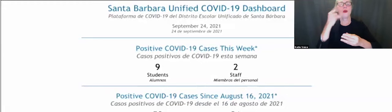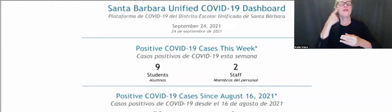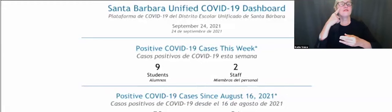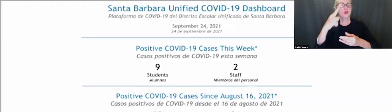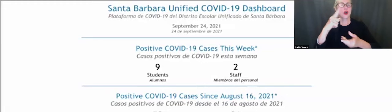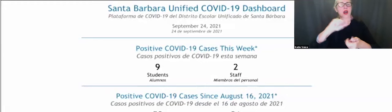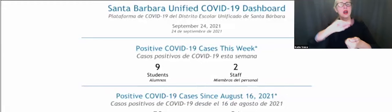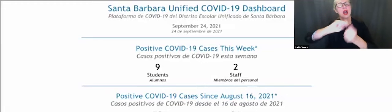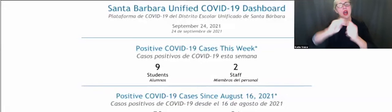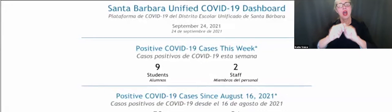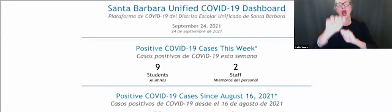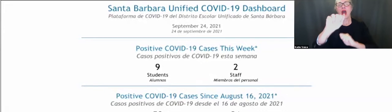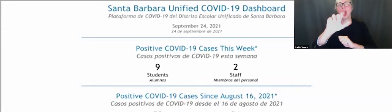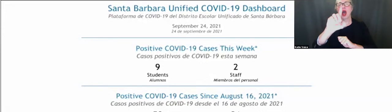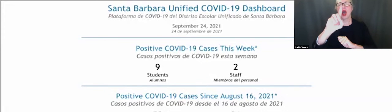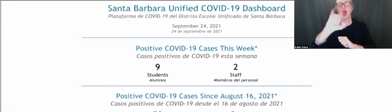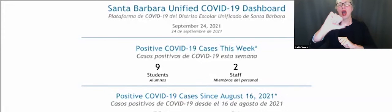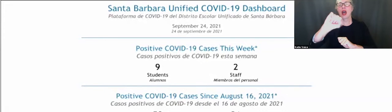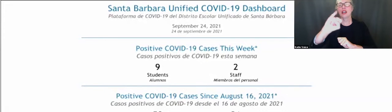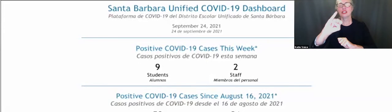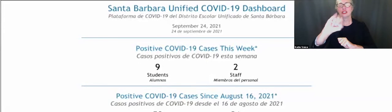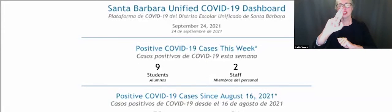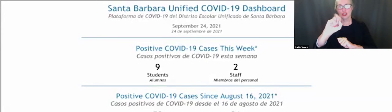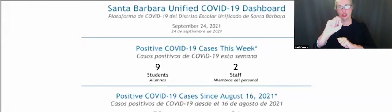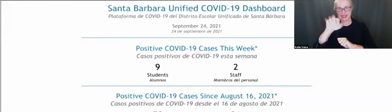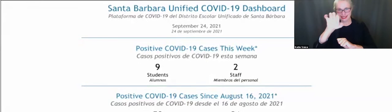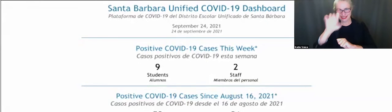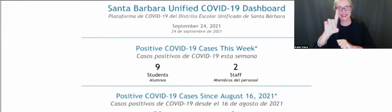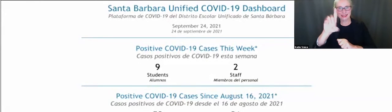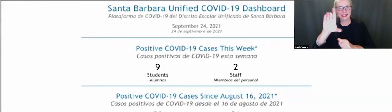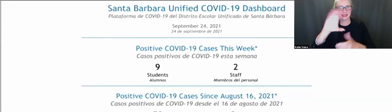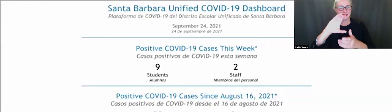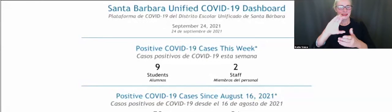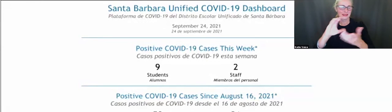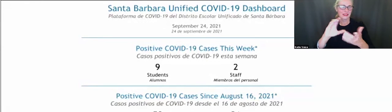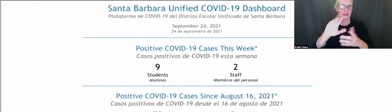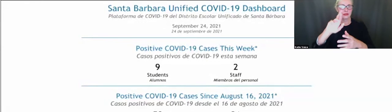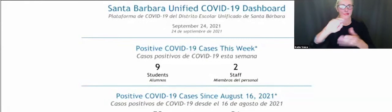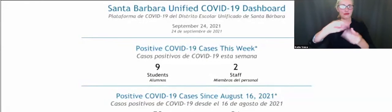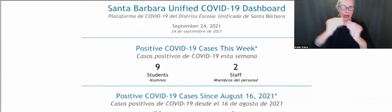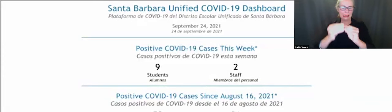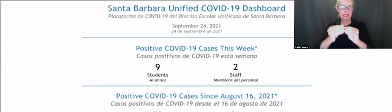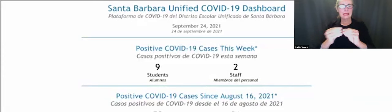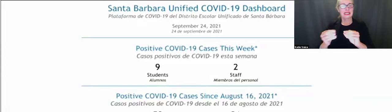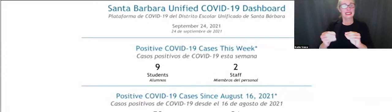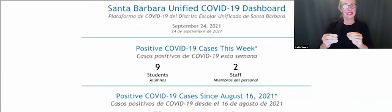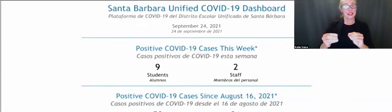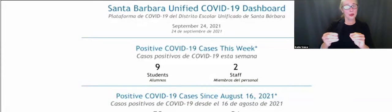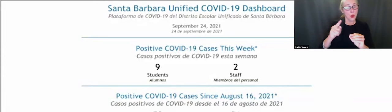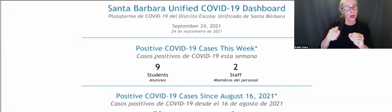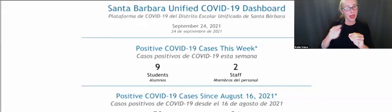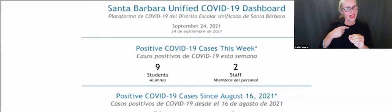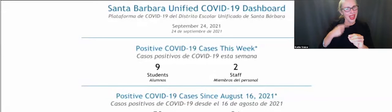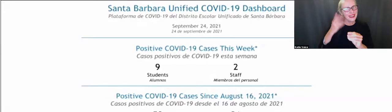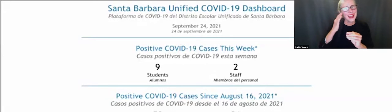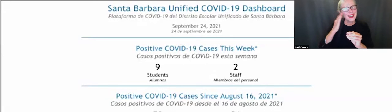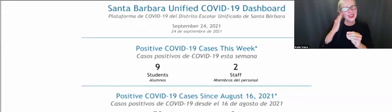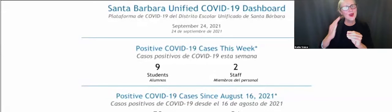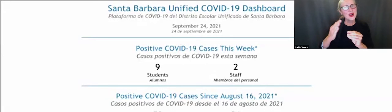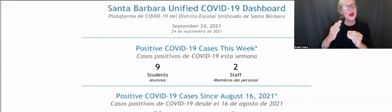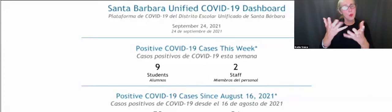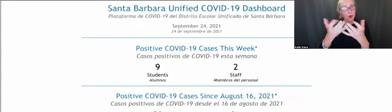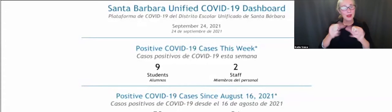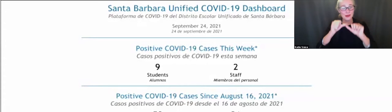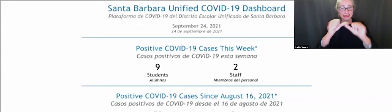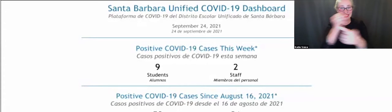una perspectiva. Lo que parece ser que sucedió hace tiempo, pues sigue aquí.